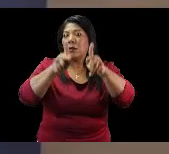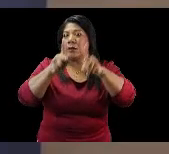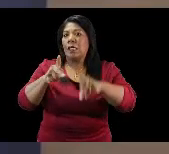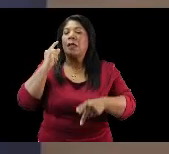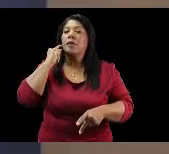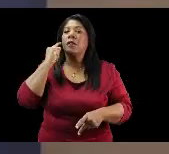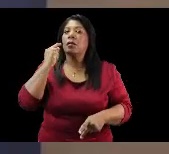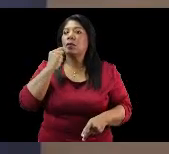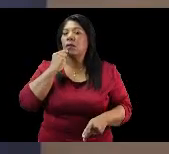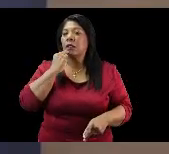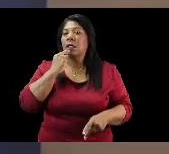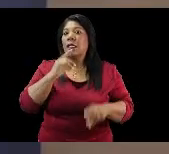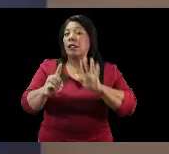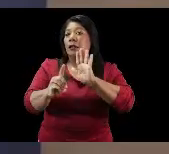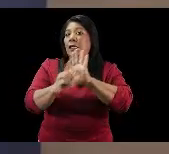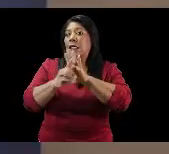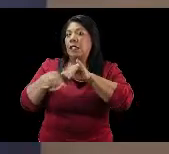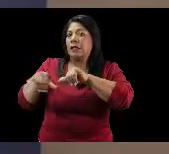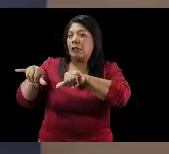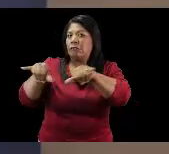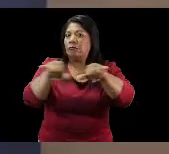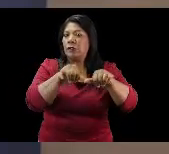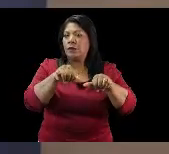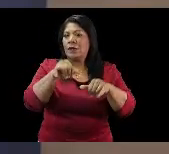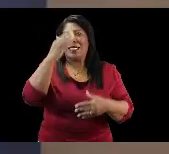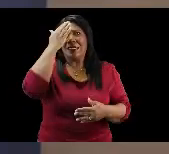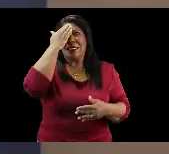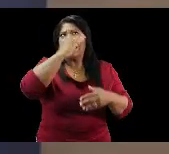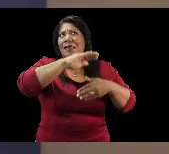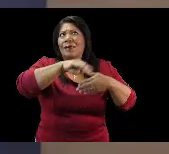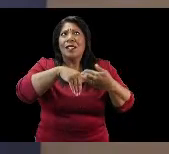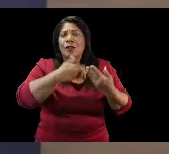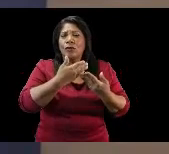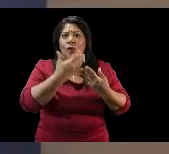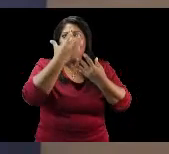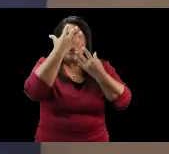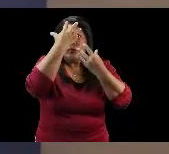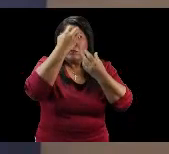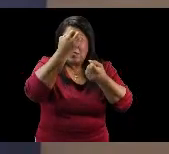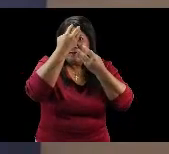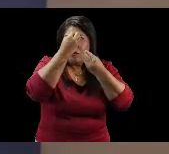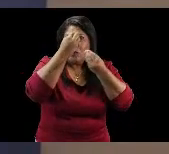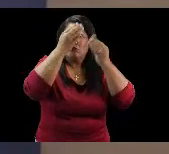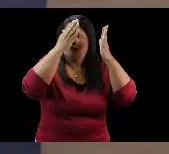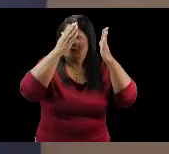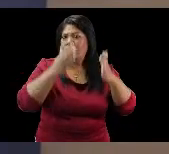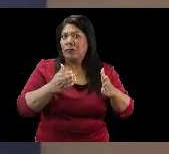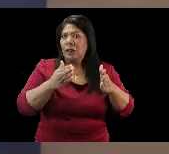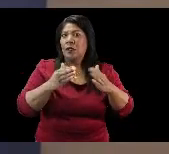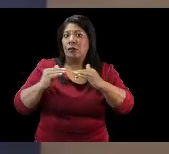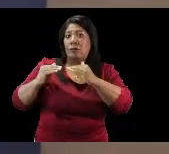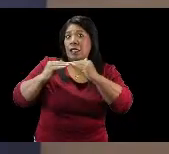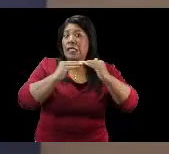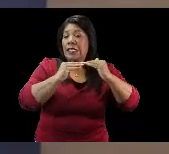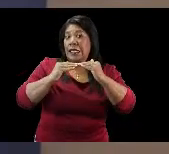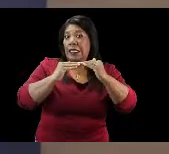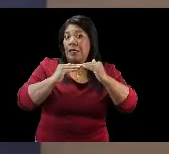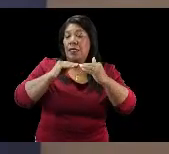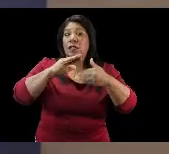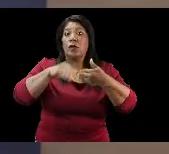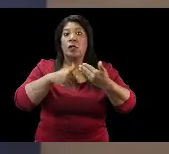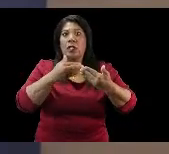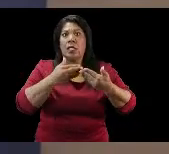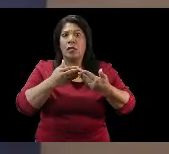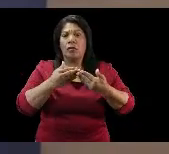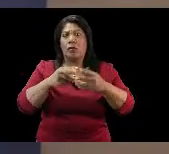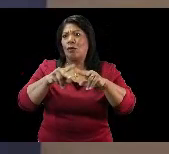sordas tengan ese derecho de igualdad, de informarse, de comunicarse y estar en total equiparación de